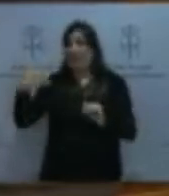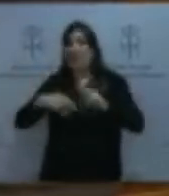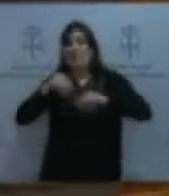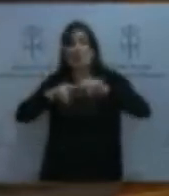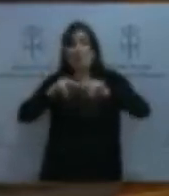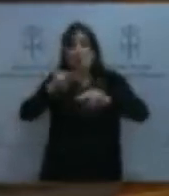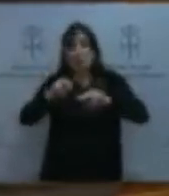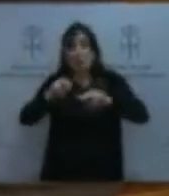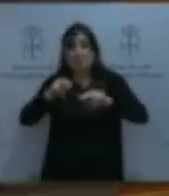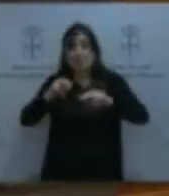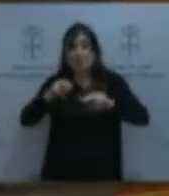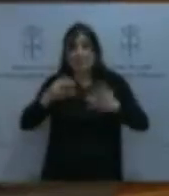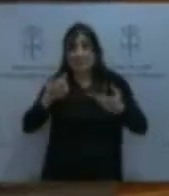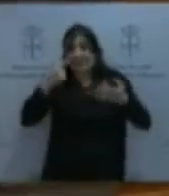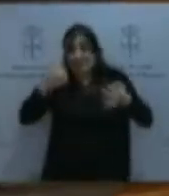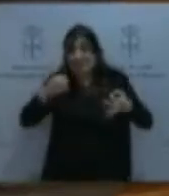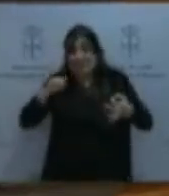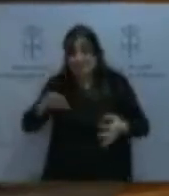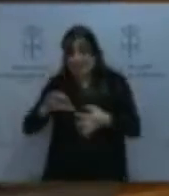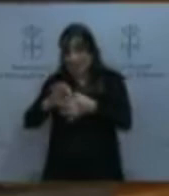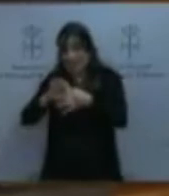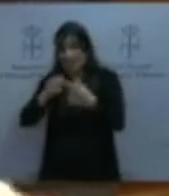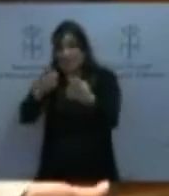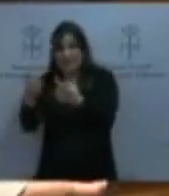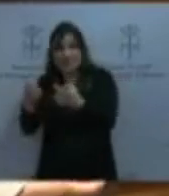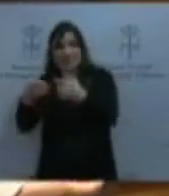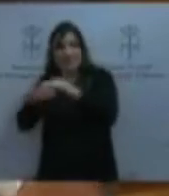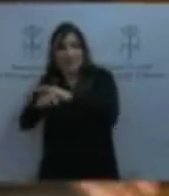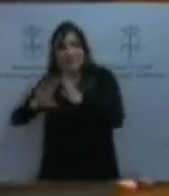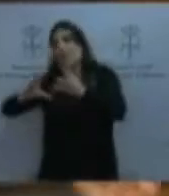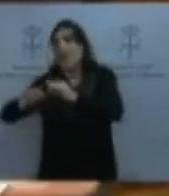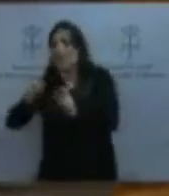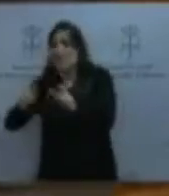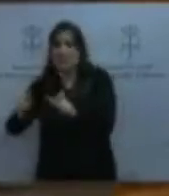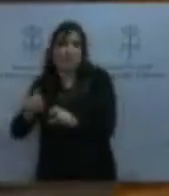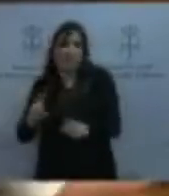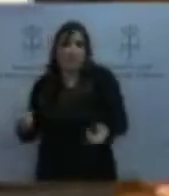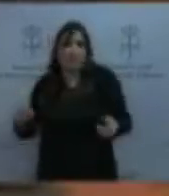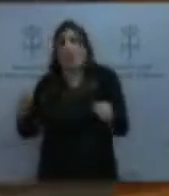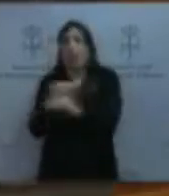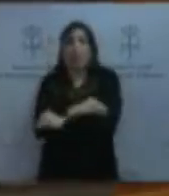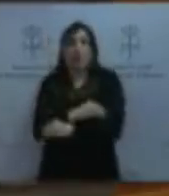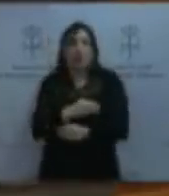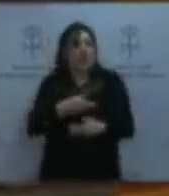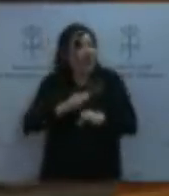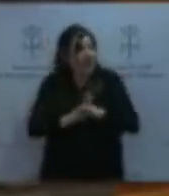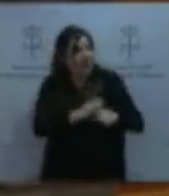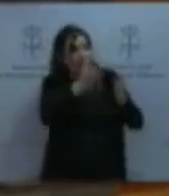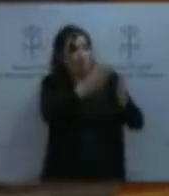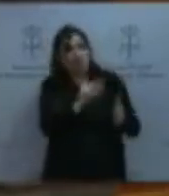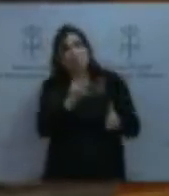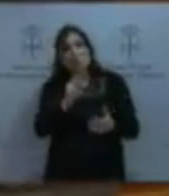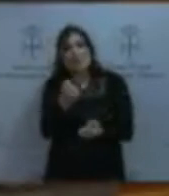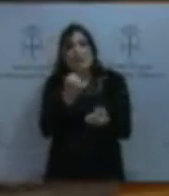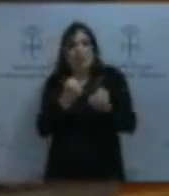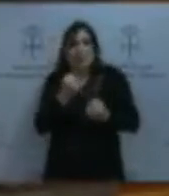de la accesibilidad y de lo que viven los asturianos. En todo caso, más allá de lo que usted puede hacer en términos económicos, que pues tiene un tiempo limitado, es evidente, lo